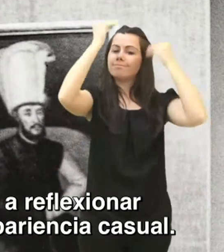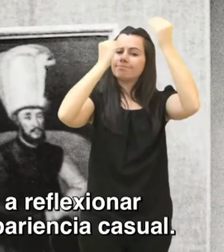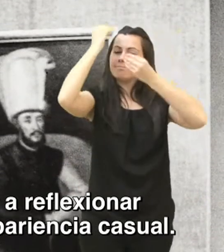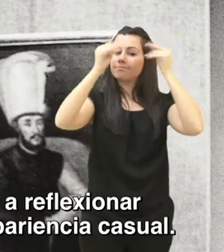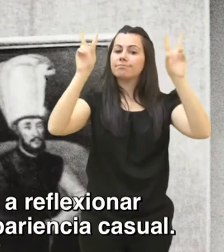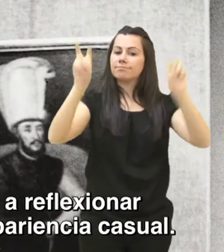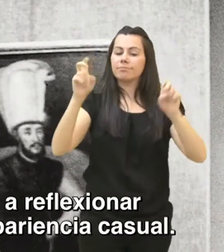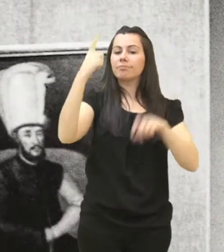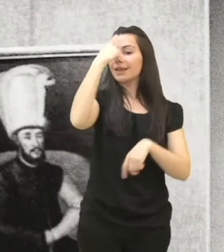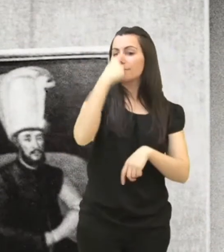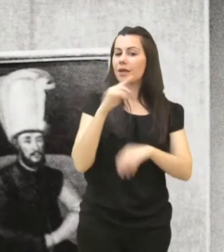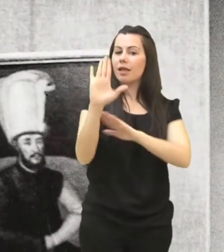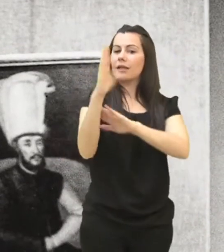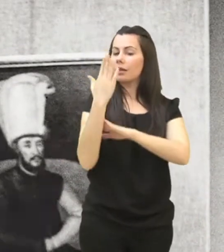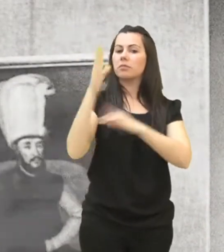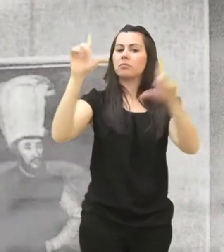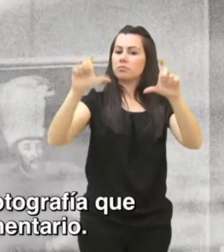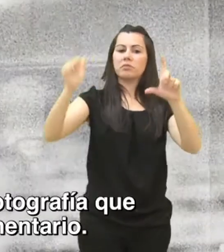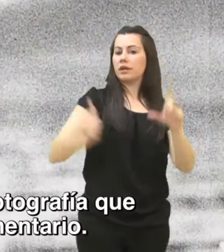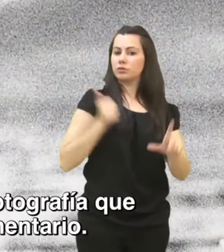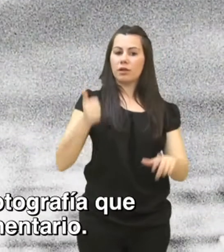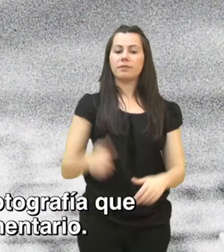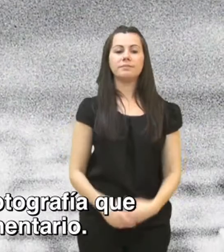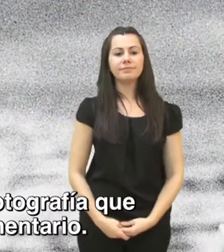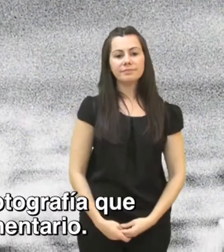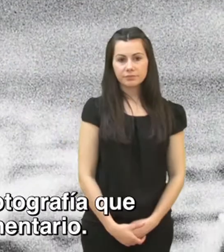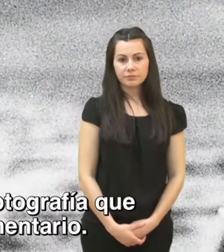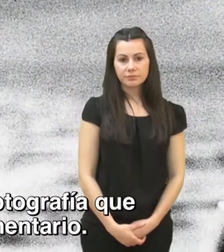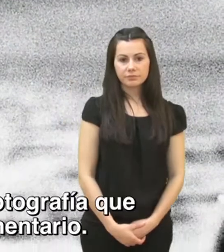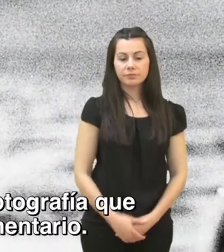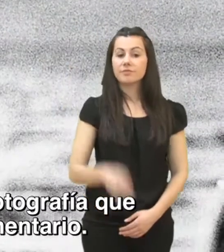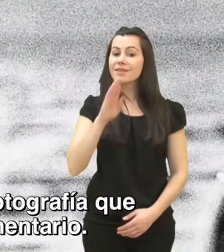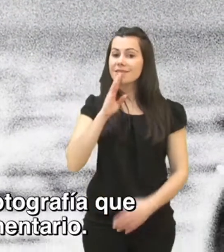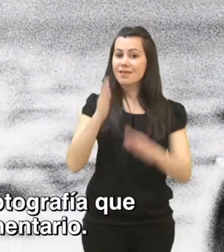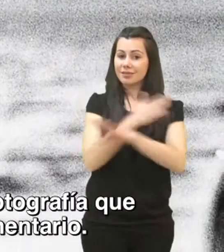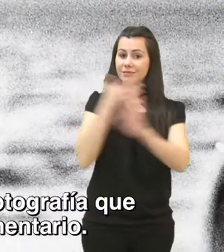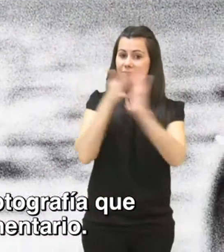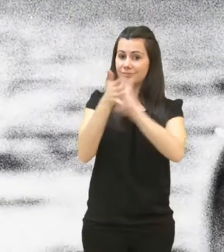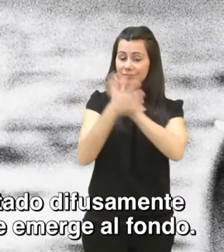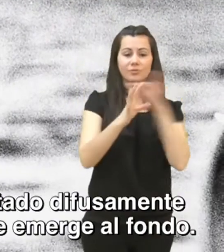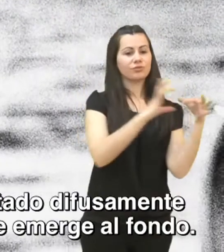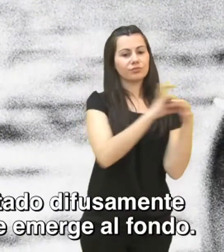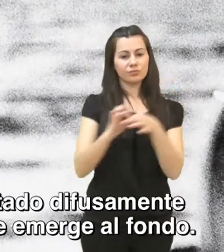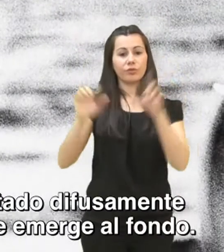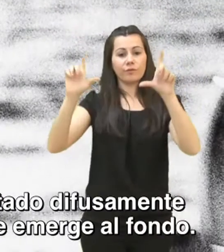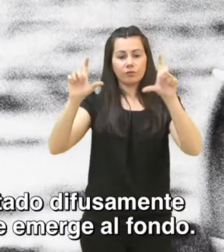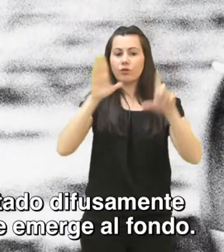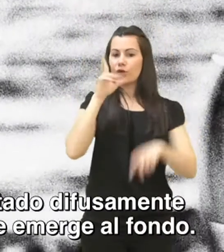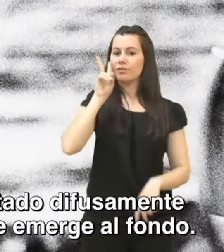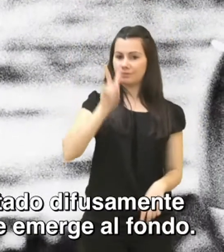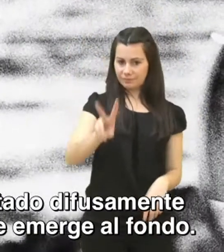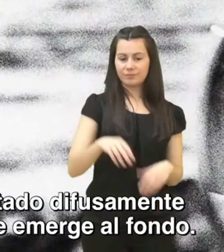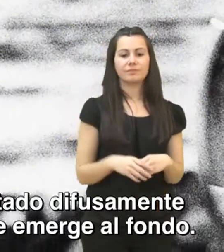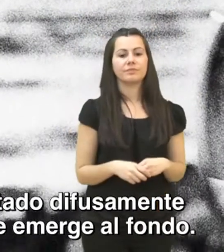en apariencia casual. Así sucede con la fotografía que ilustra este comentario. Un paisaje